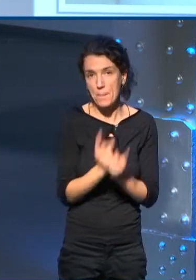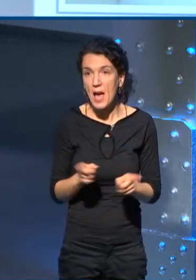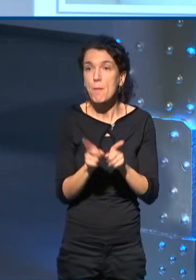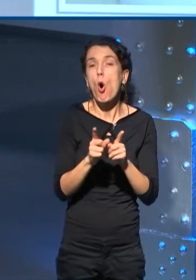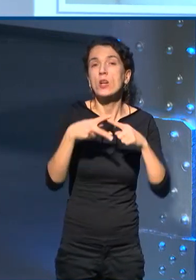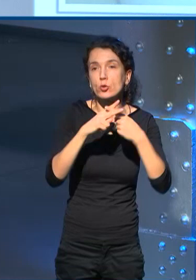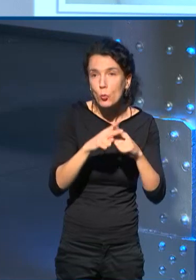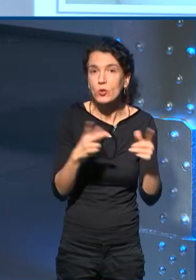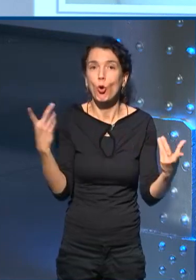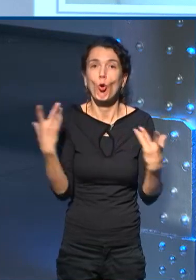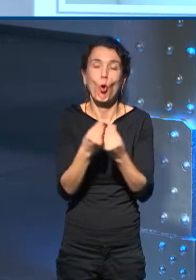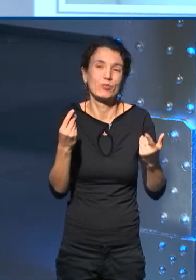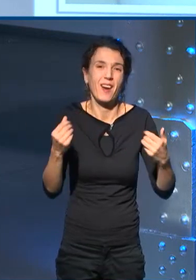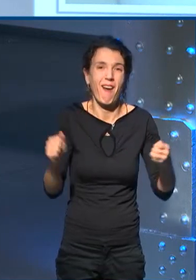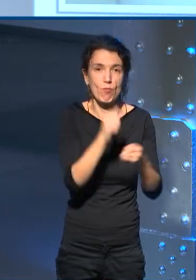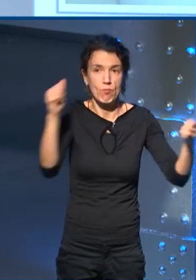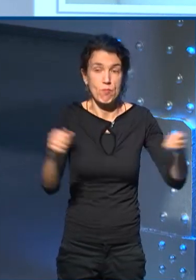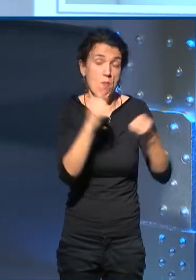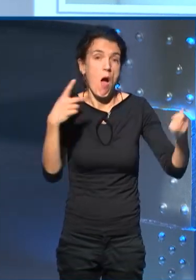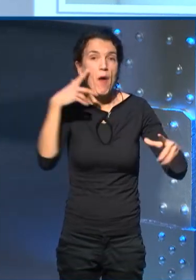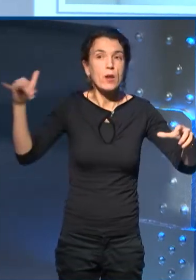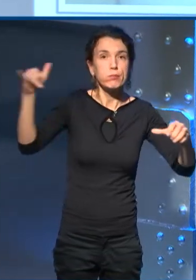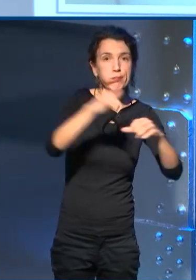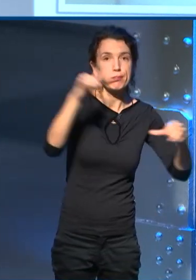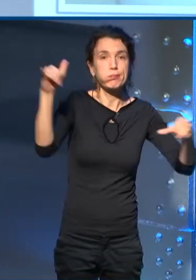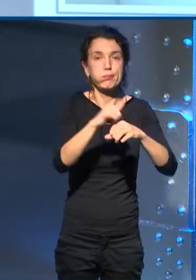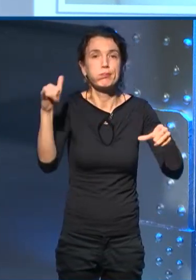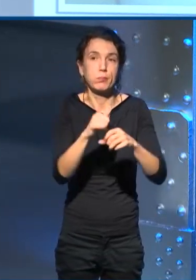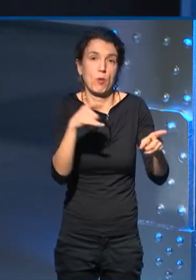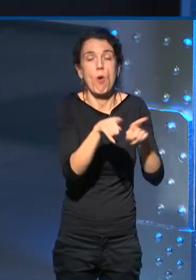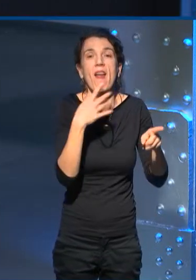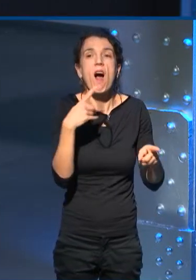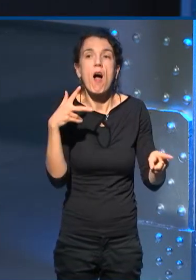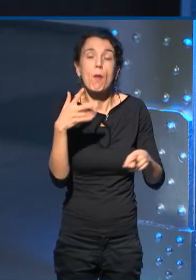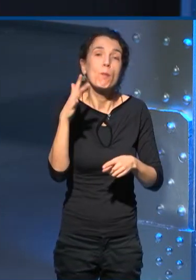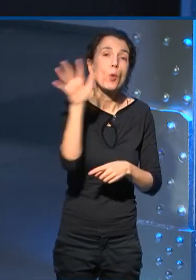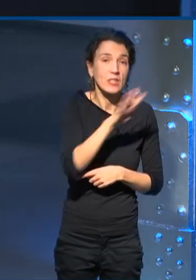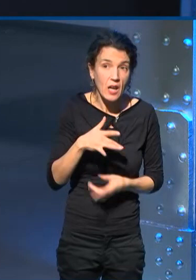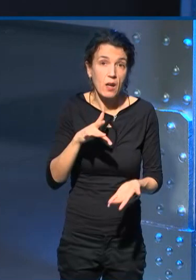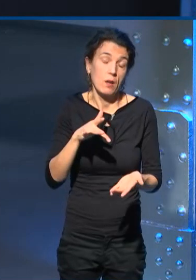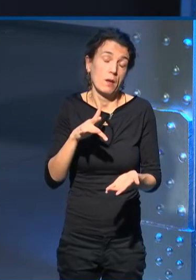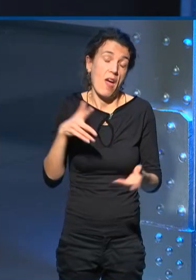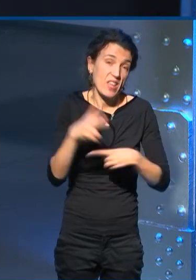nuestros instrumentos contra chapas de acero para ver cómo resistían, simulando los perfiles de choque que se iban a ver en Marte.